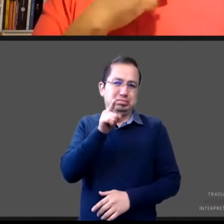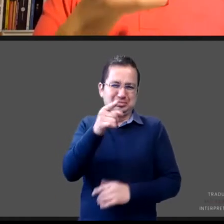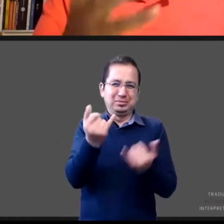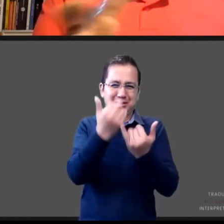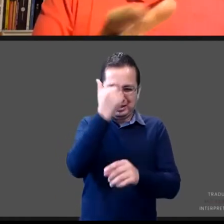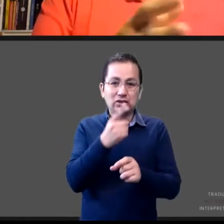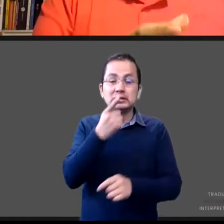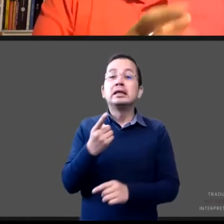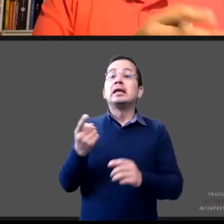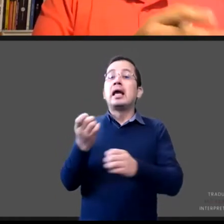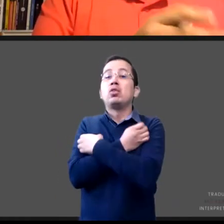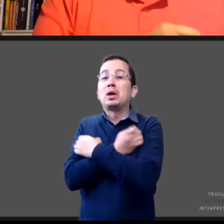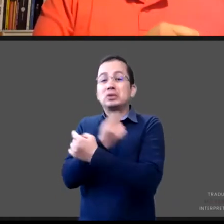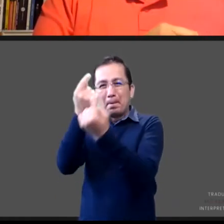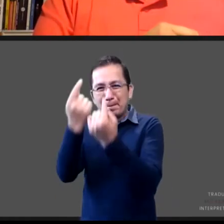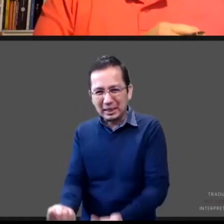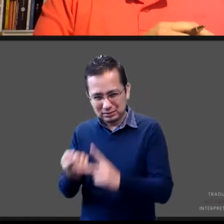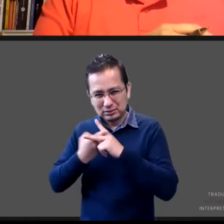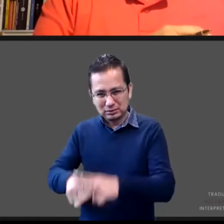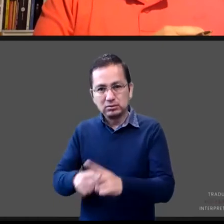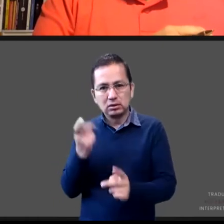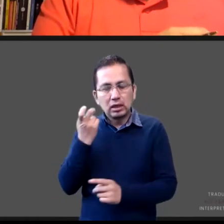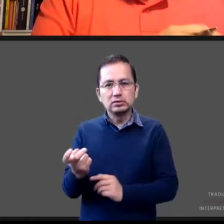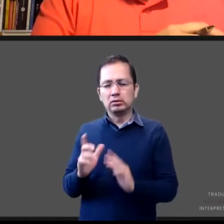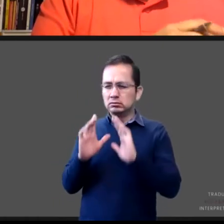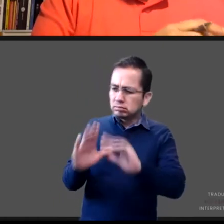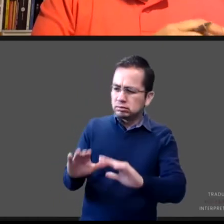ir desconstruyendo los